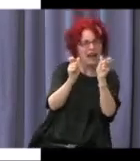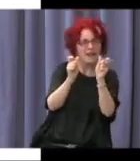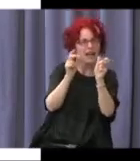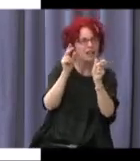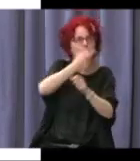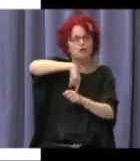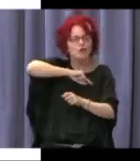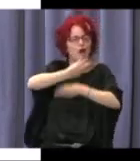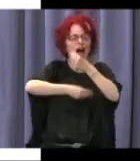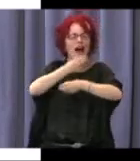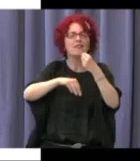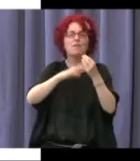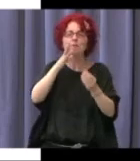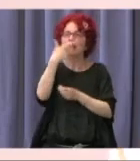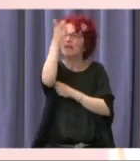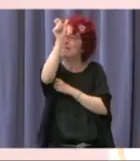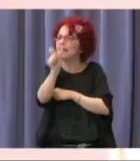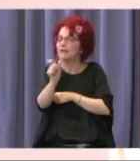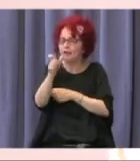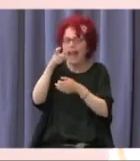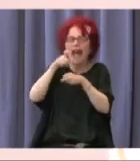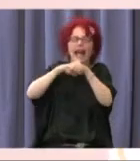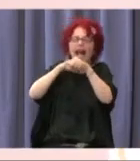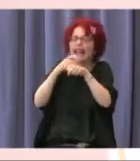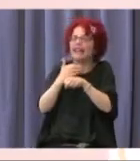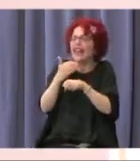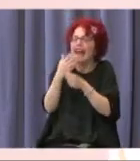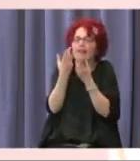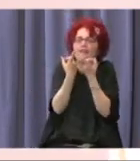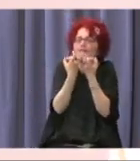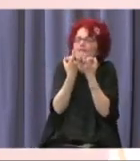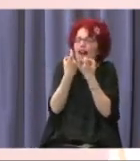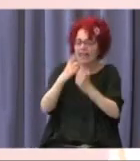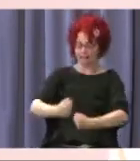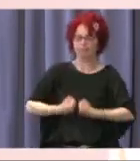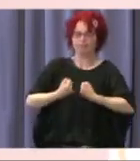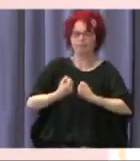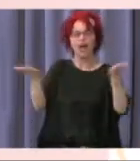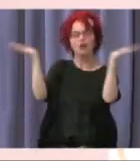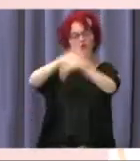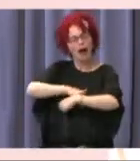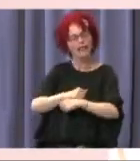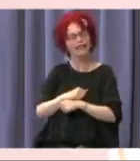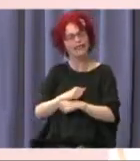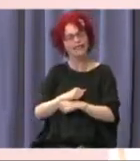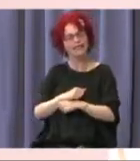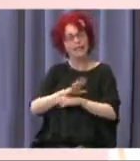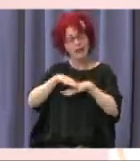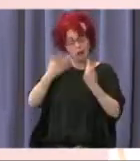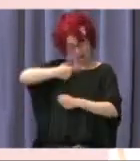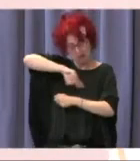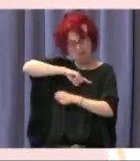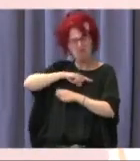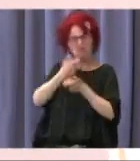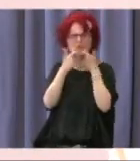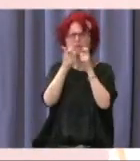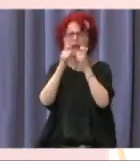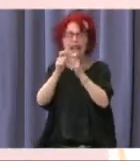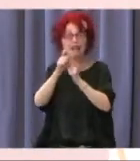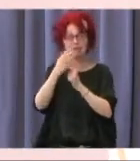estereotipo. Esto es muy interesante de trabajar, y muy interesante de trabajar también ¿cuáles son los insultos que más se usan? Para el